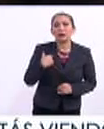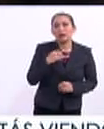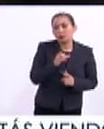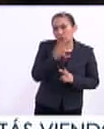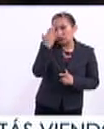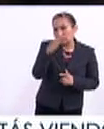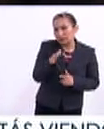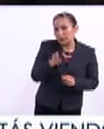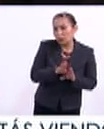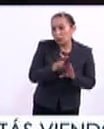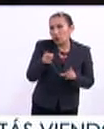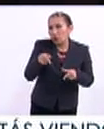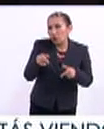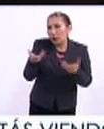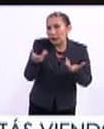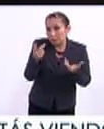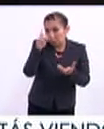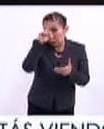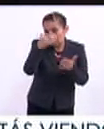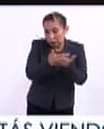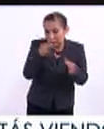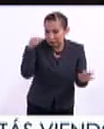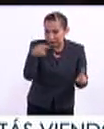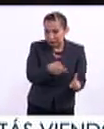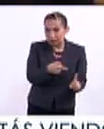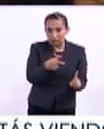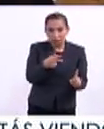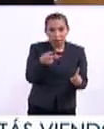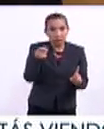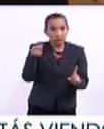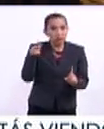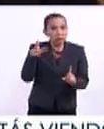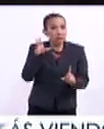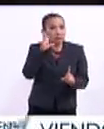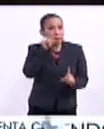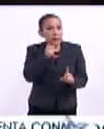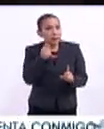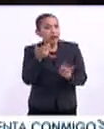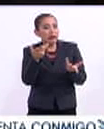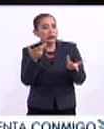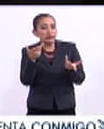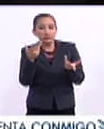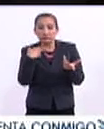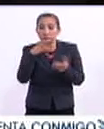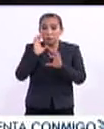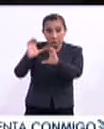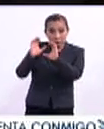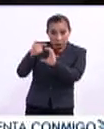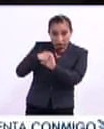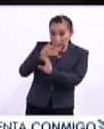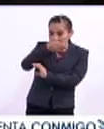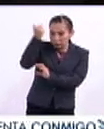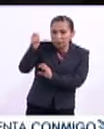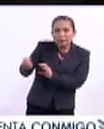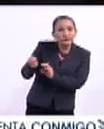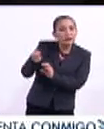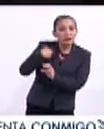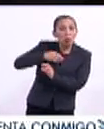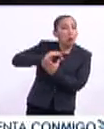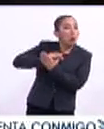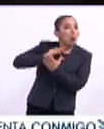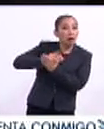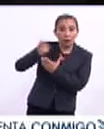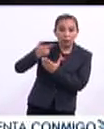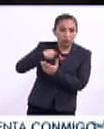hacen. Es una buena propuesta, muy concreta. No puedes conservar lo que no conoces. Ese principio es como obvio,